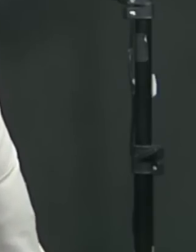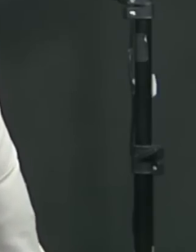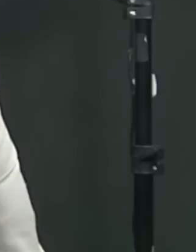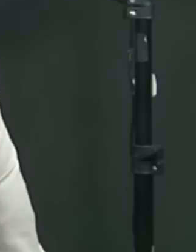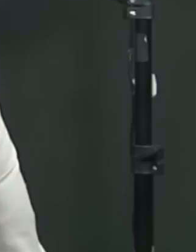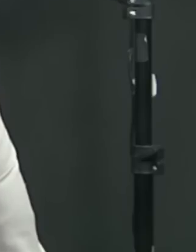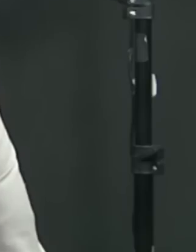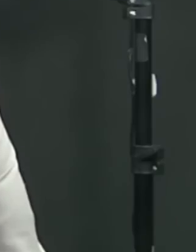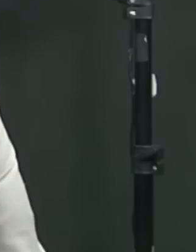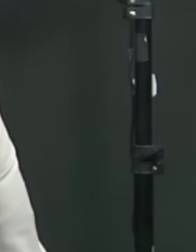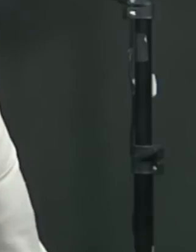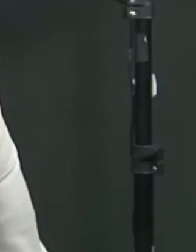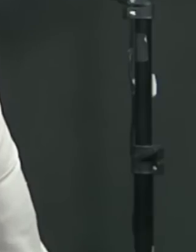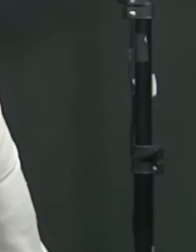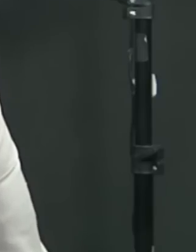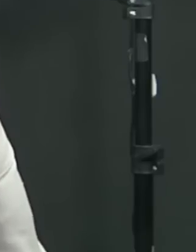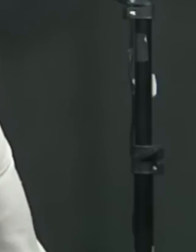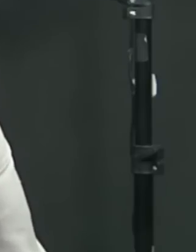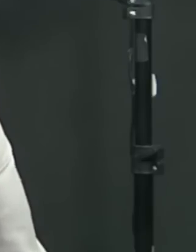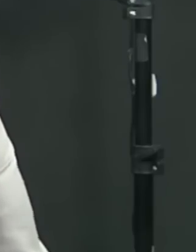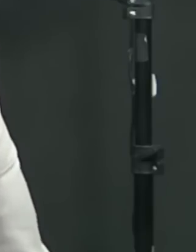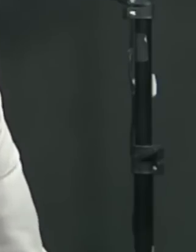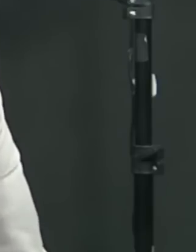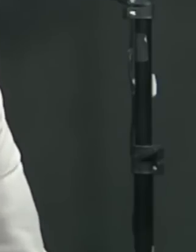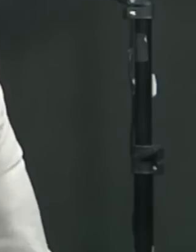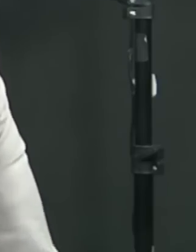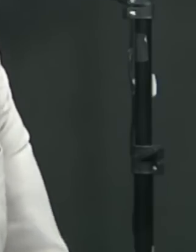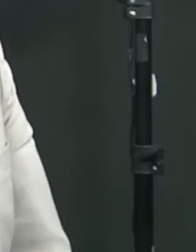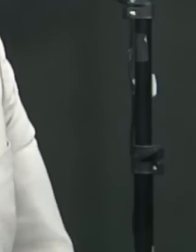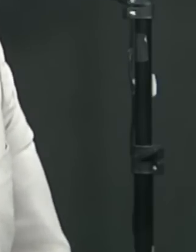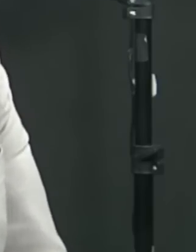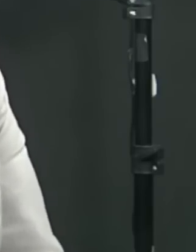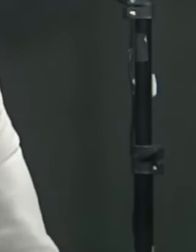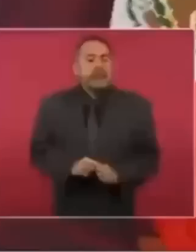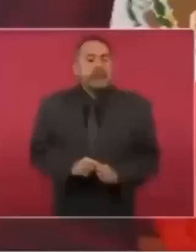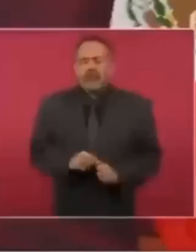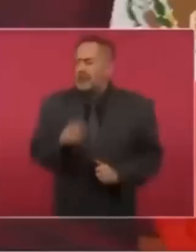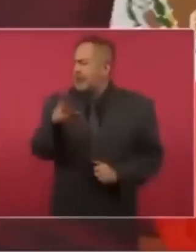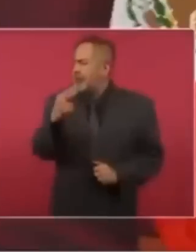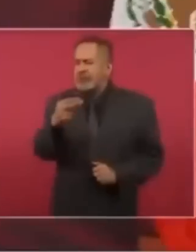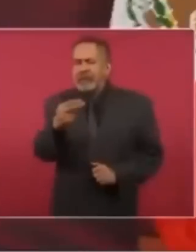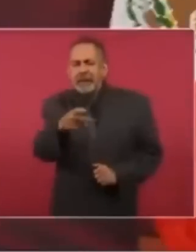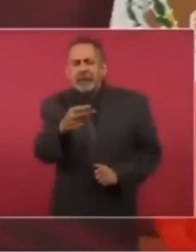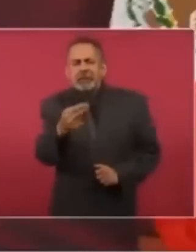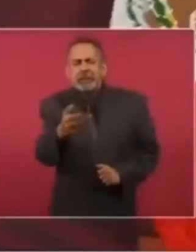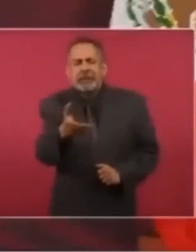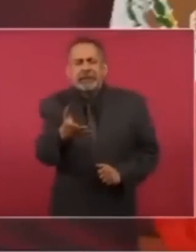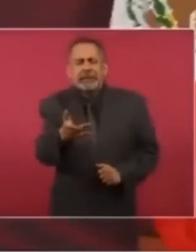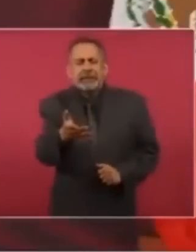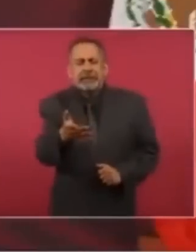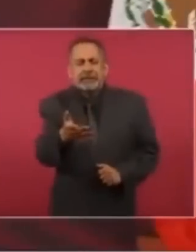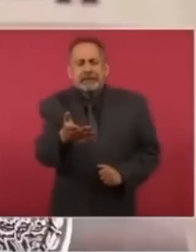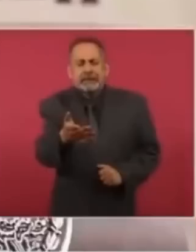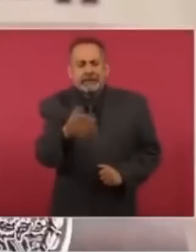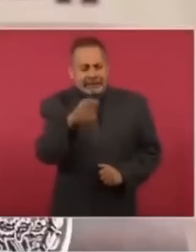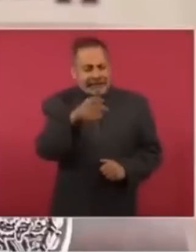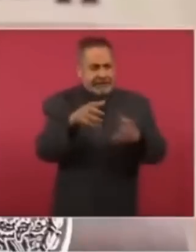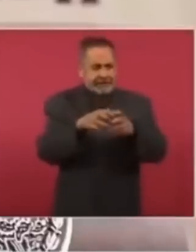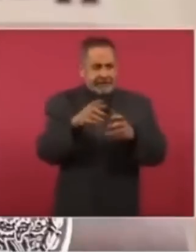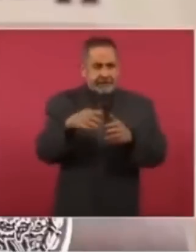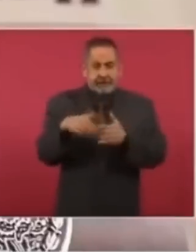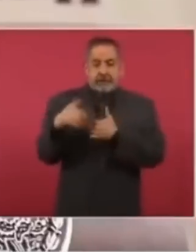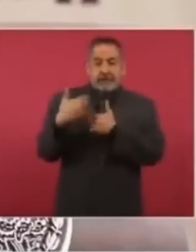de transformación que todos necesitamos. Ahí nos vemos mañana. Plan B, sí. Ahí viene